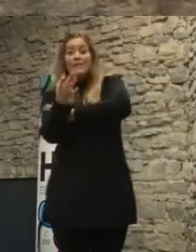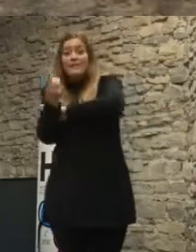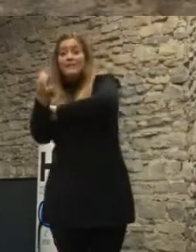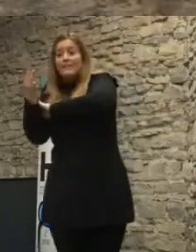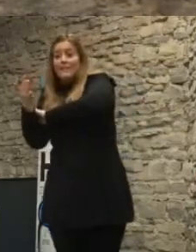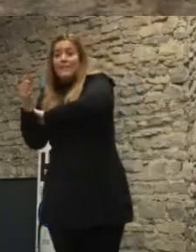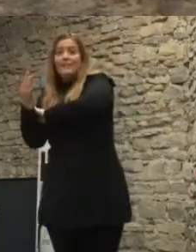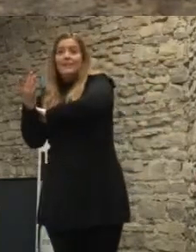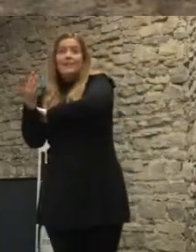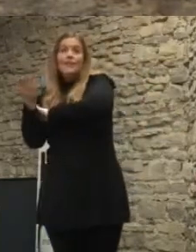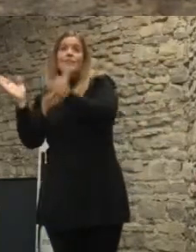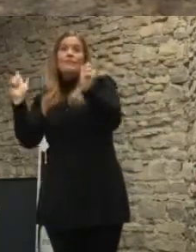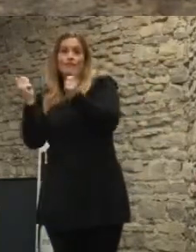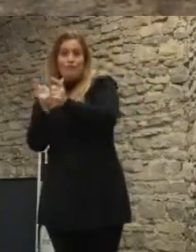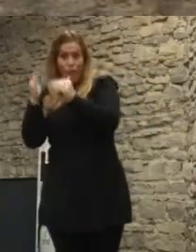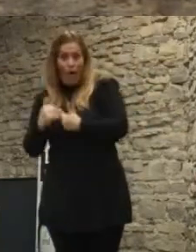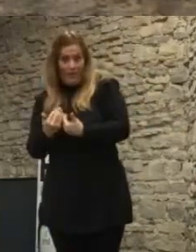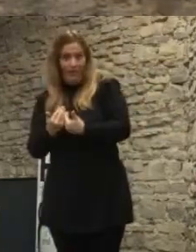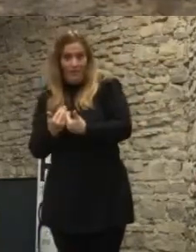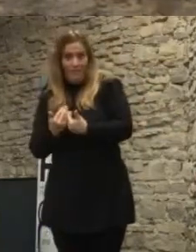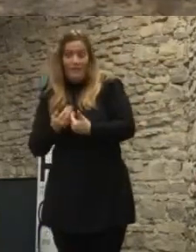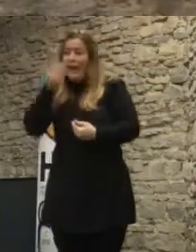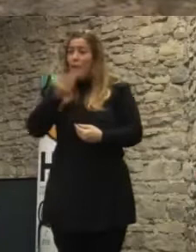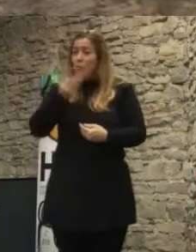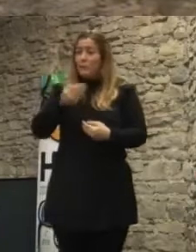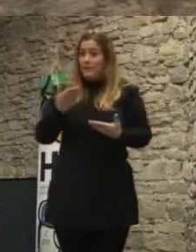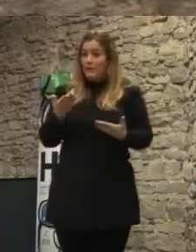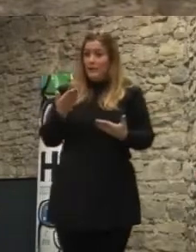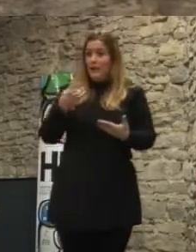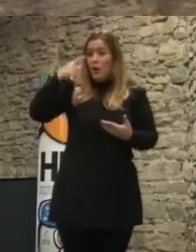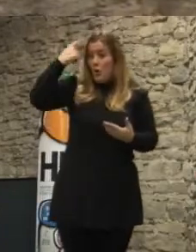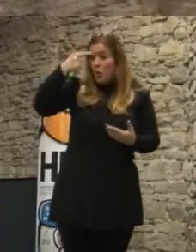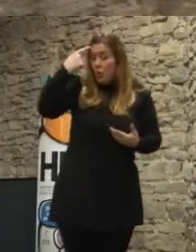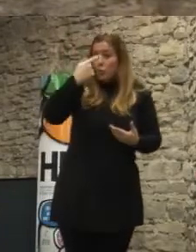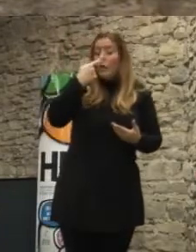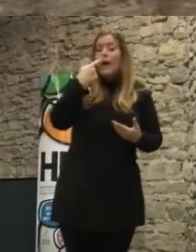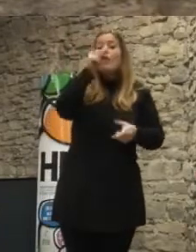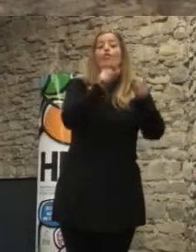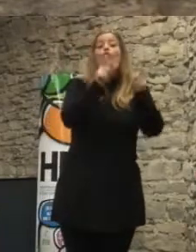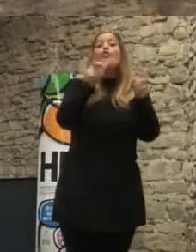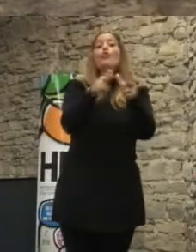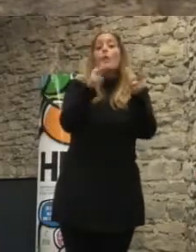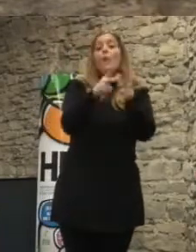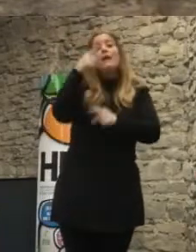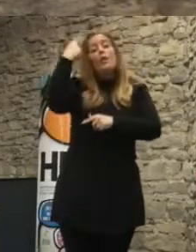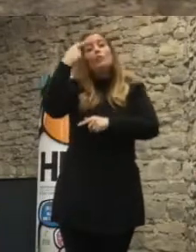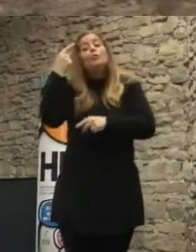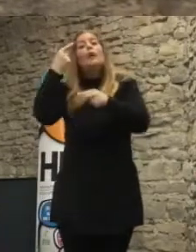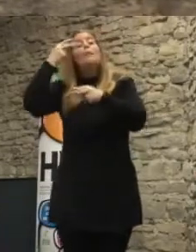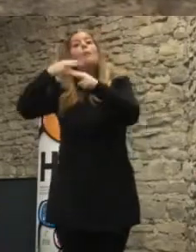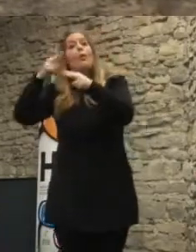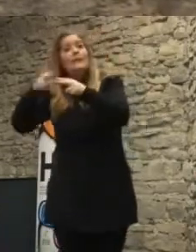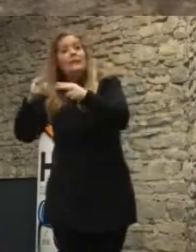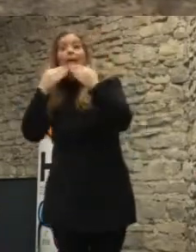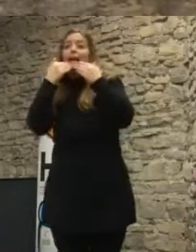Lo importante es la cultura ciudadana y la cultura democrática y la cultura política que permite mantener vivo el tejido